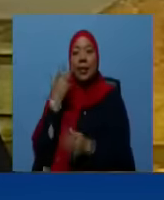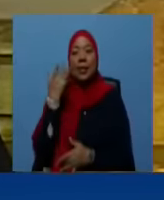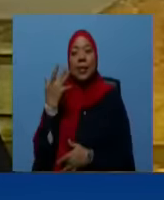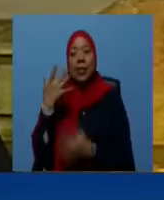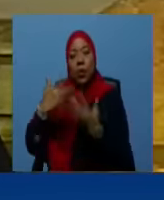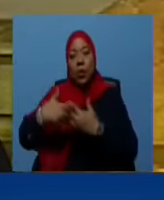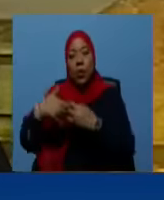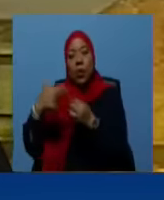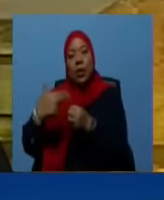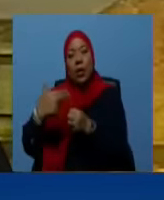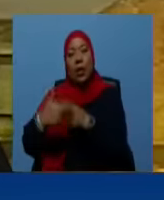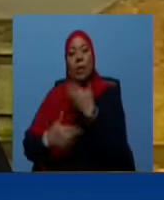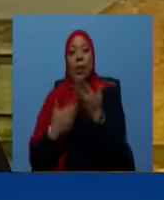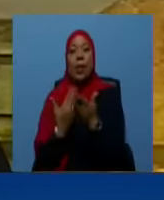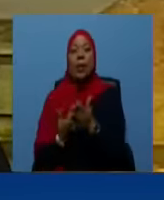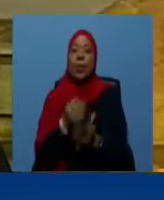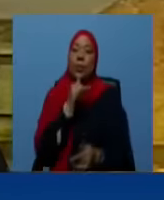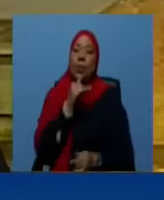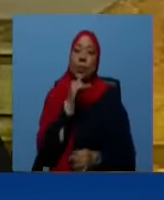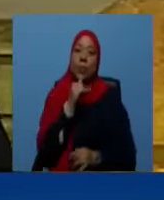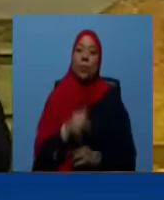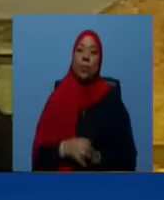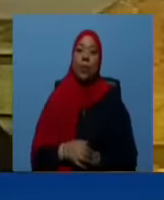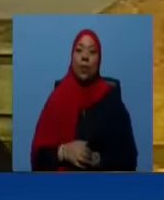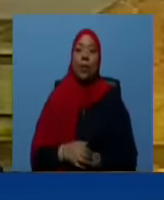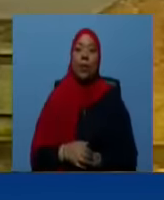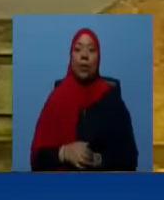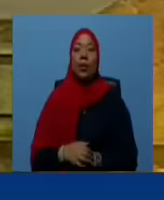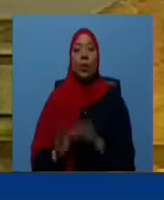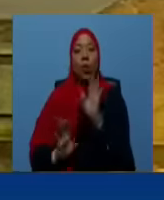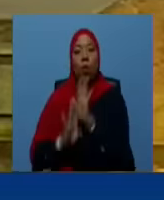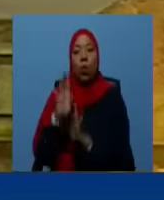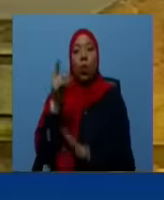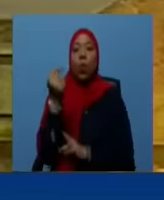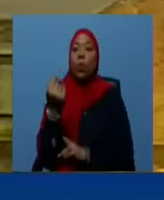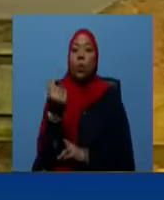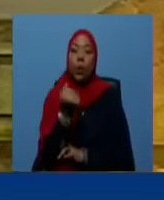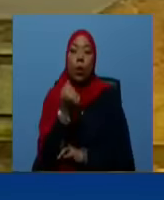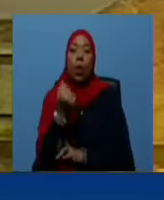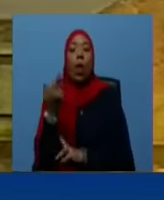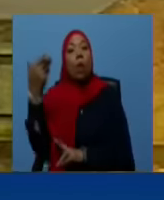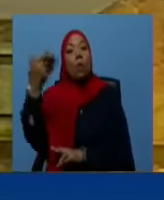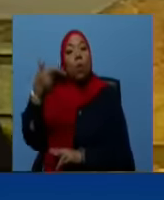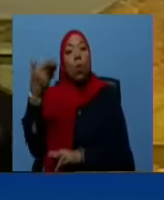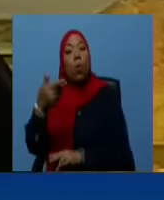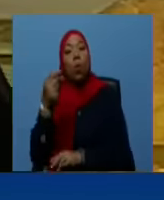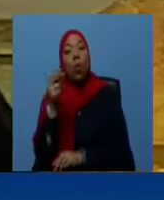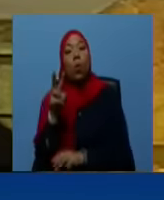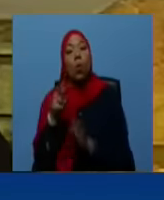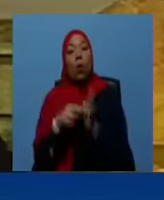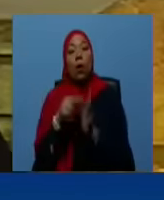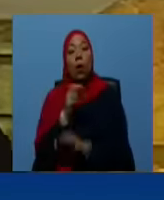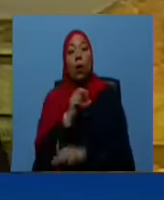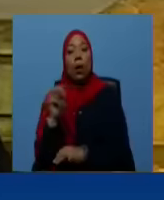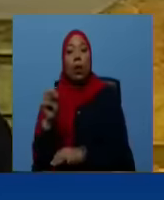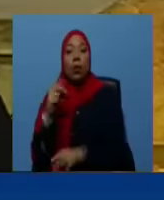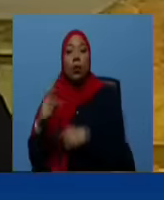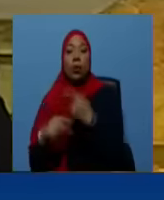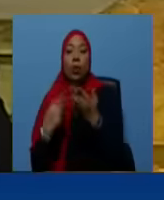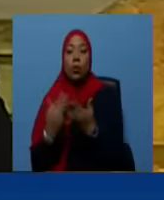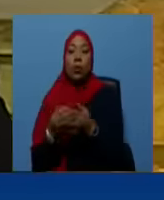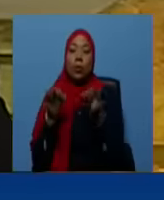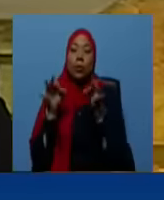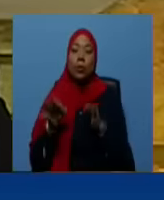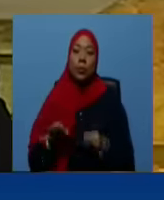y cuánto importaba el país. Entonces el crecimiento económico era, se importaron no sé cuántas toneladas de tal cosa, de tal